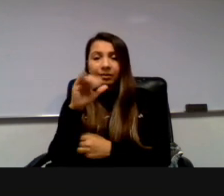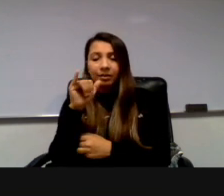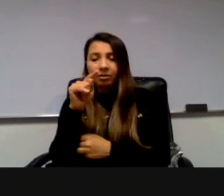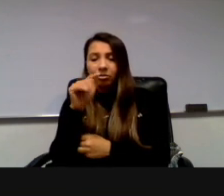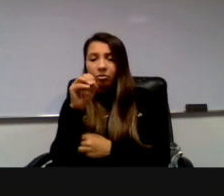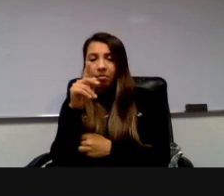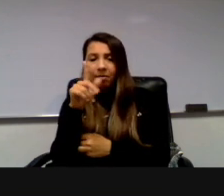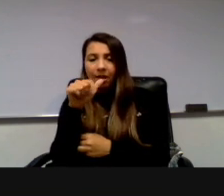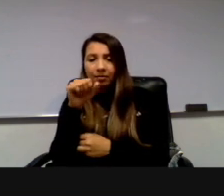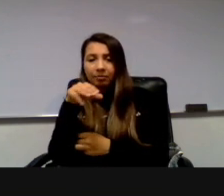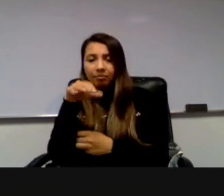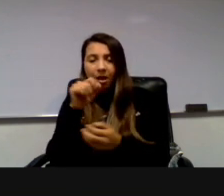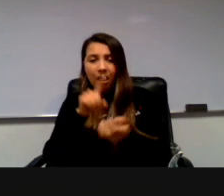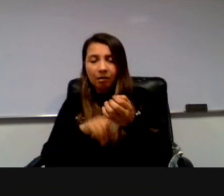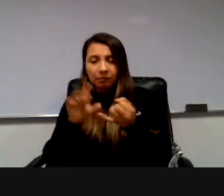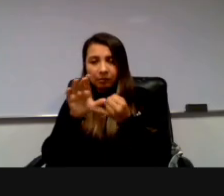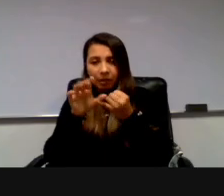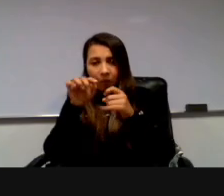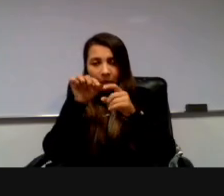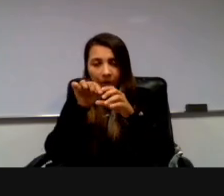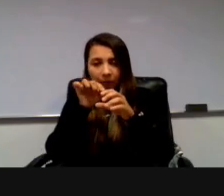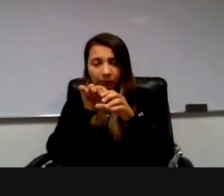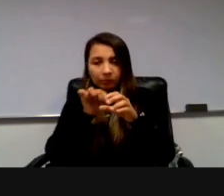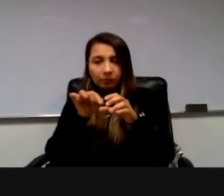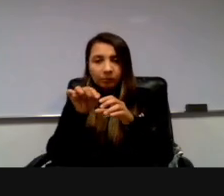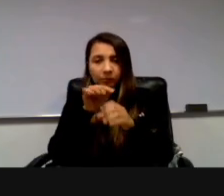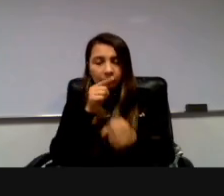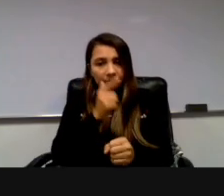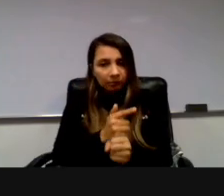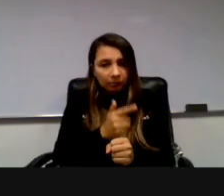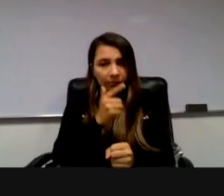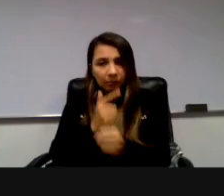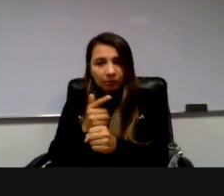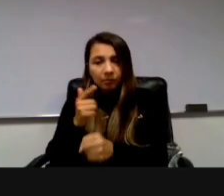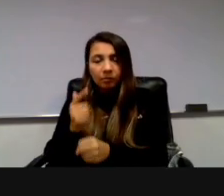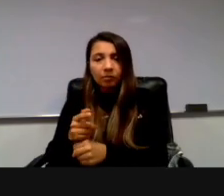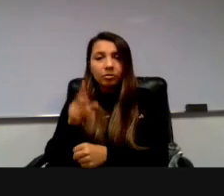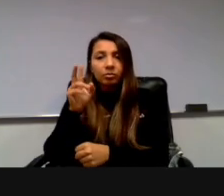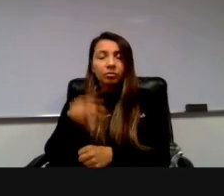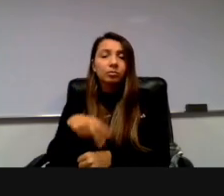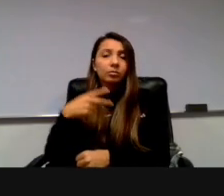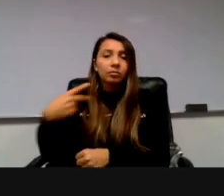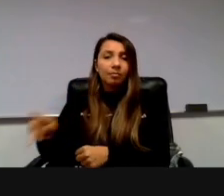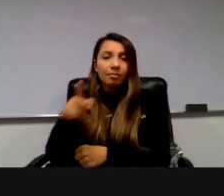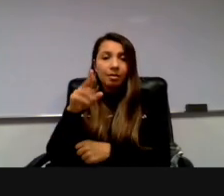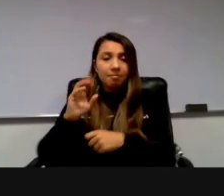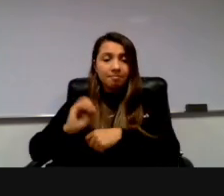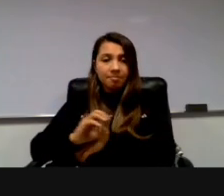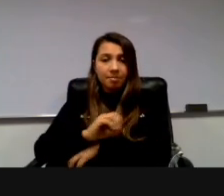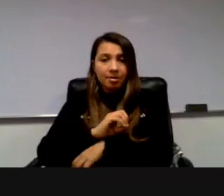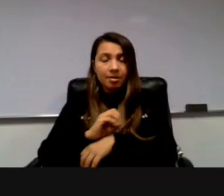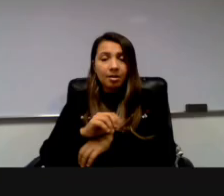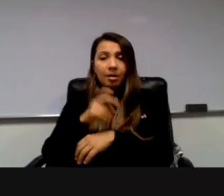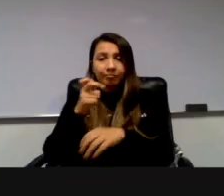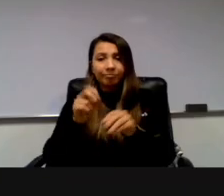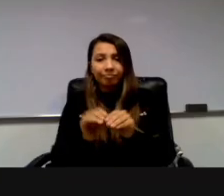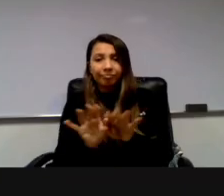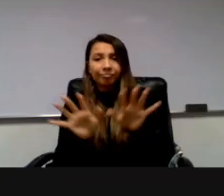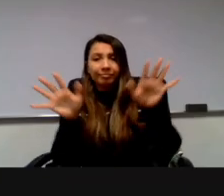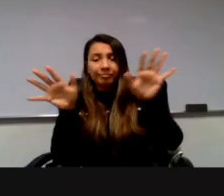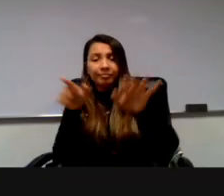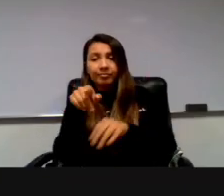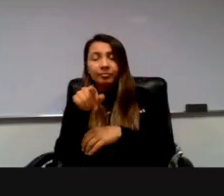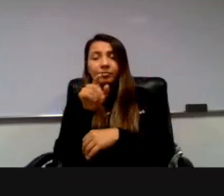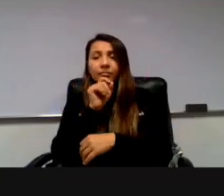los cloroplastos, pues Woese y Fox descubrieron que eran en realidad de origen bacteriano, ¿no? Y en la base de este árbol universal,